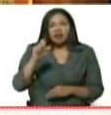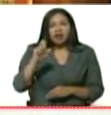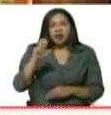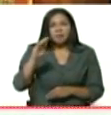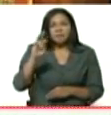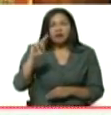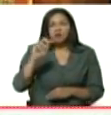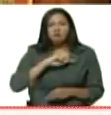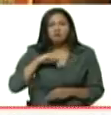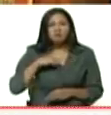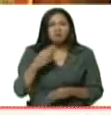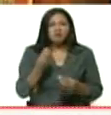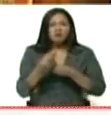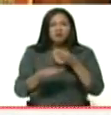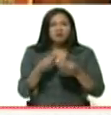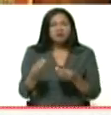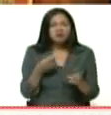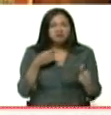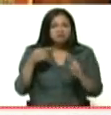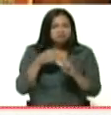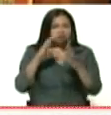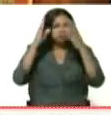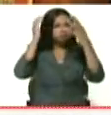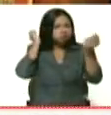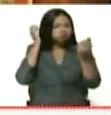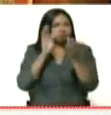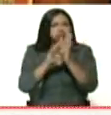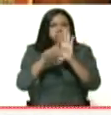1966 se está buscando por la vía diplomática